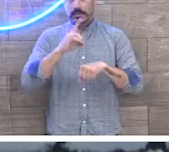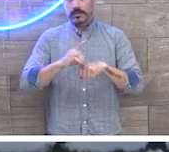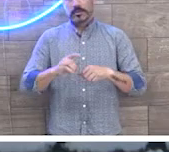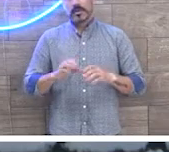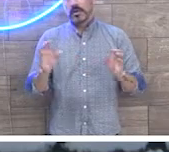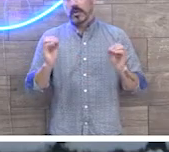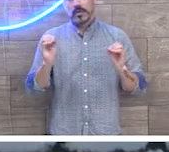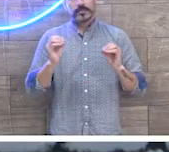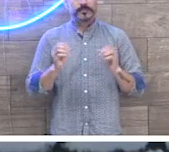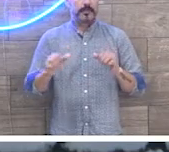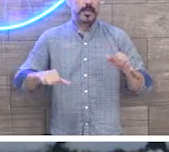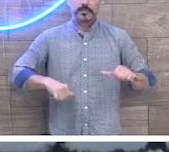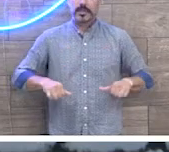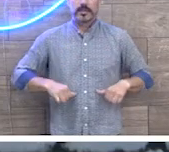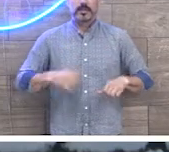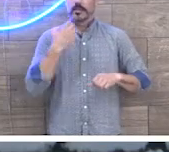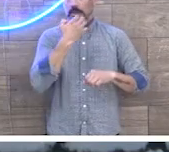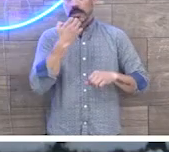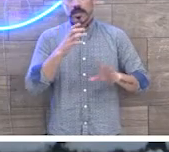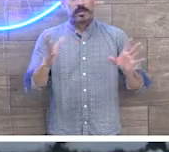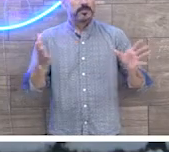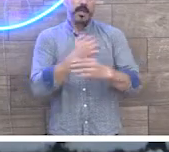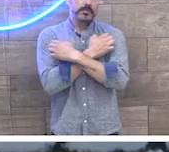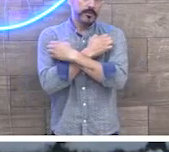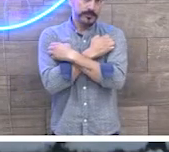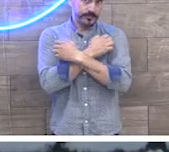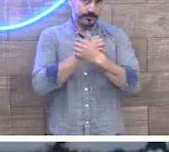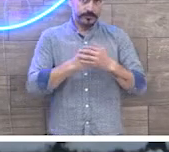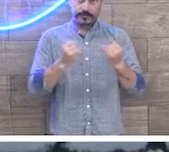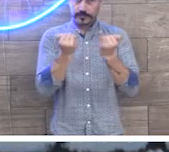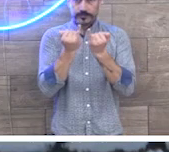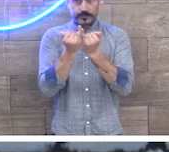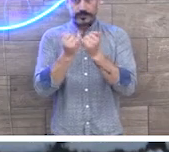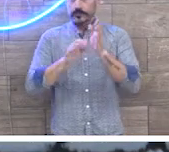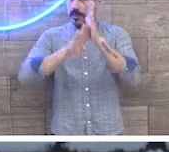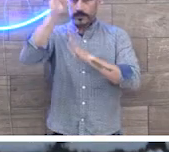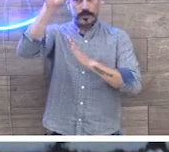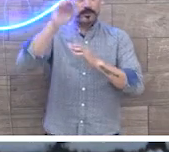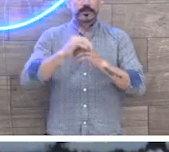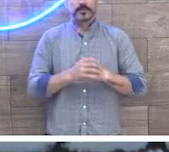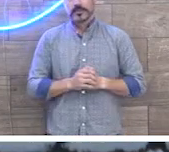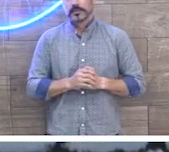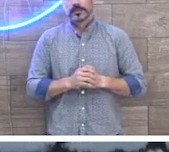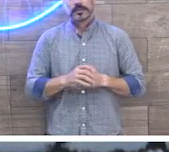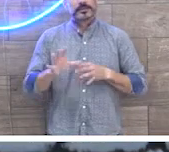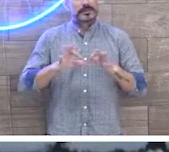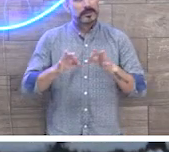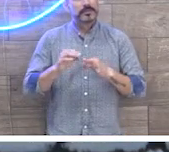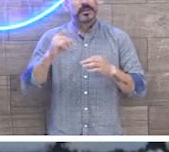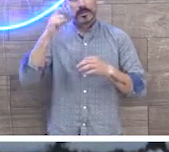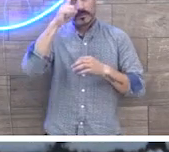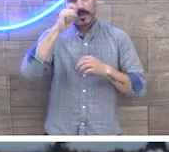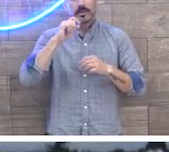incluyen en actividades cotidianas. La educación pues ha dado algunos avances, ha costado trabajo, se